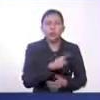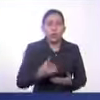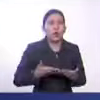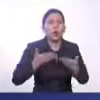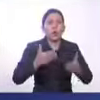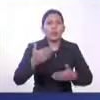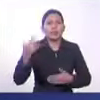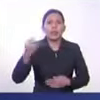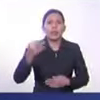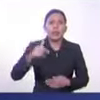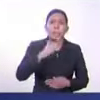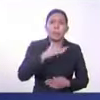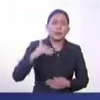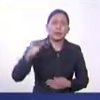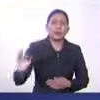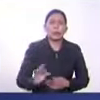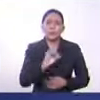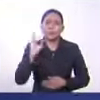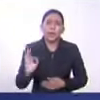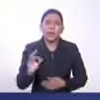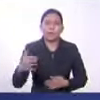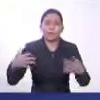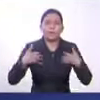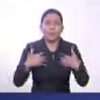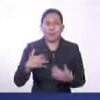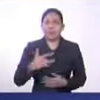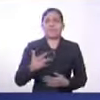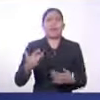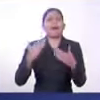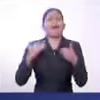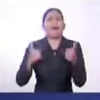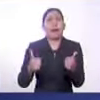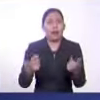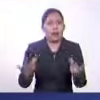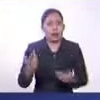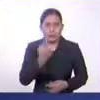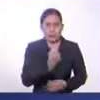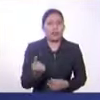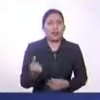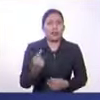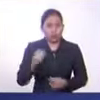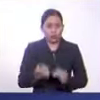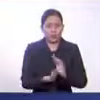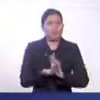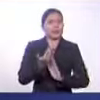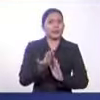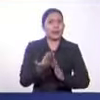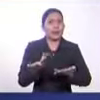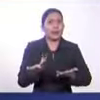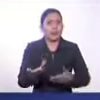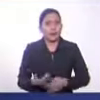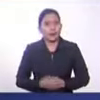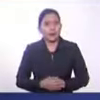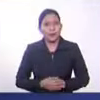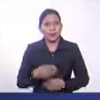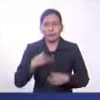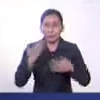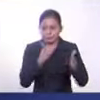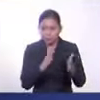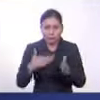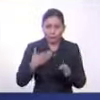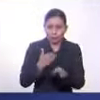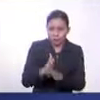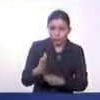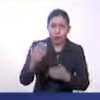condiciones necesarias de vida digna para que las personas puedan desarrollarse, prepararse, realizarse y desarrollarse dentro